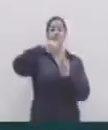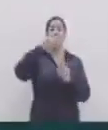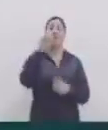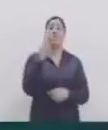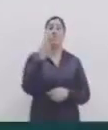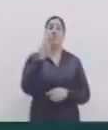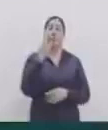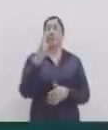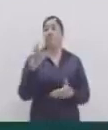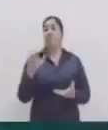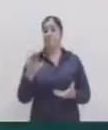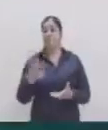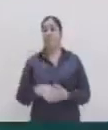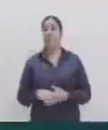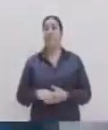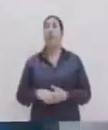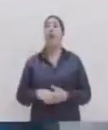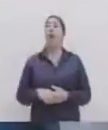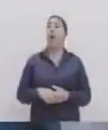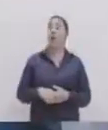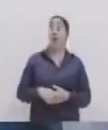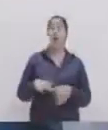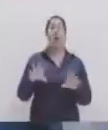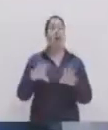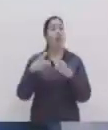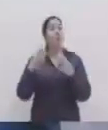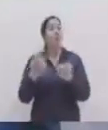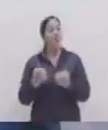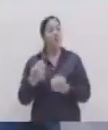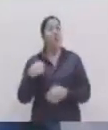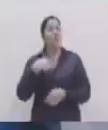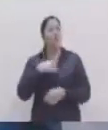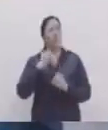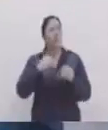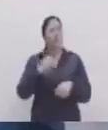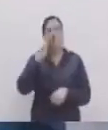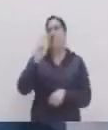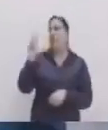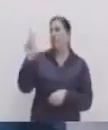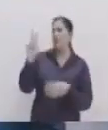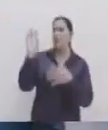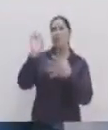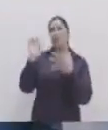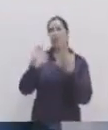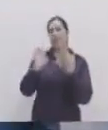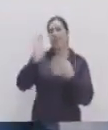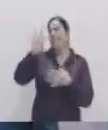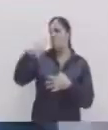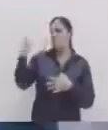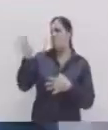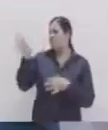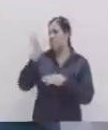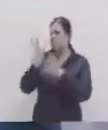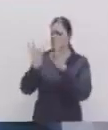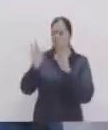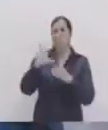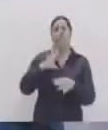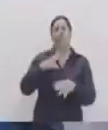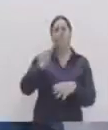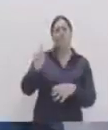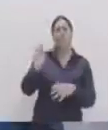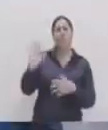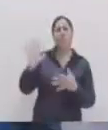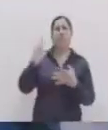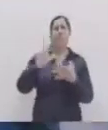1. ¿Estamos? Sí. Entonces, así podemos ver una serie de elementos que tienen esas características de